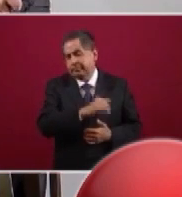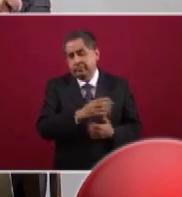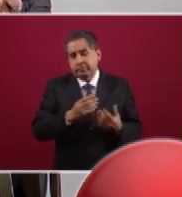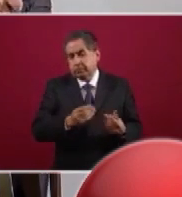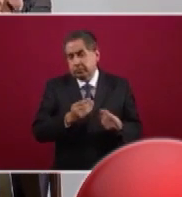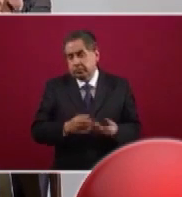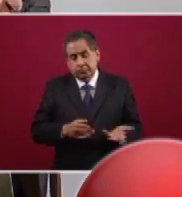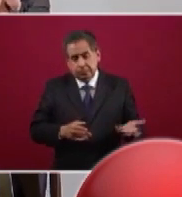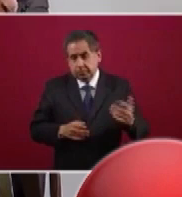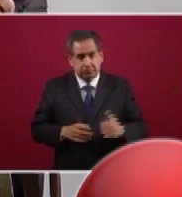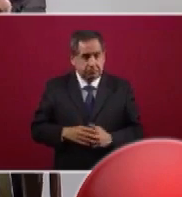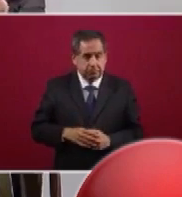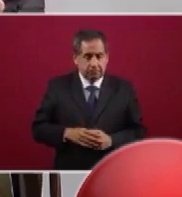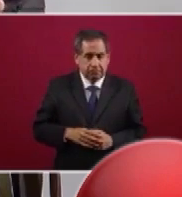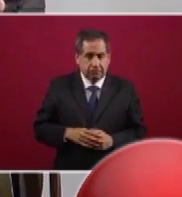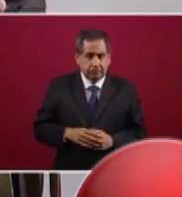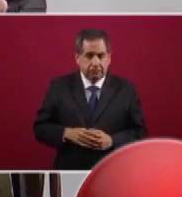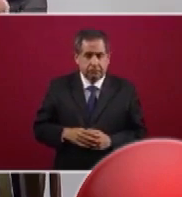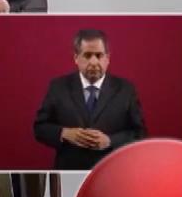que